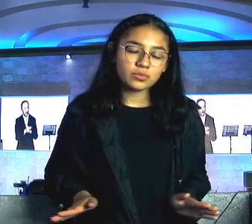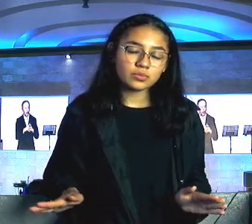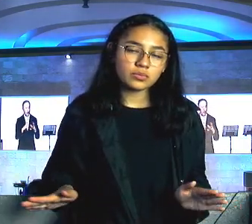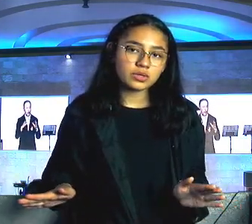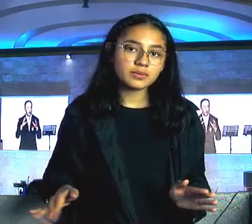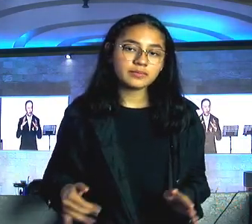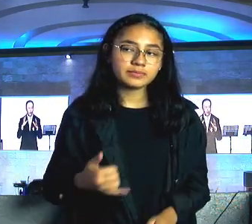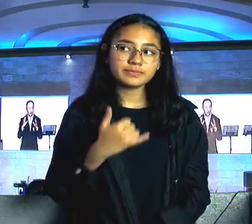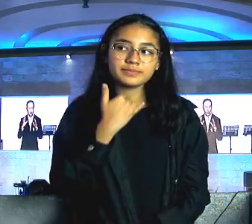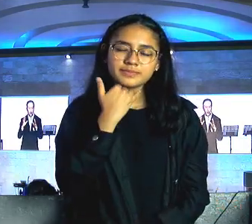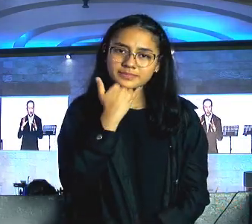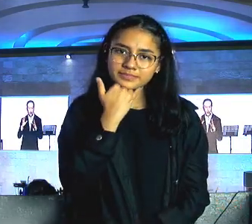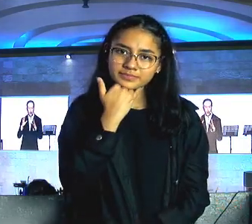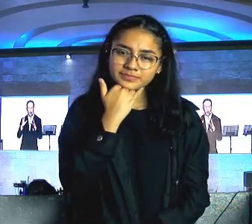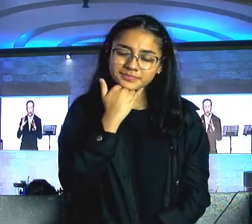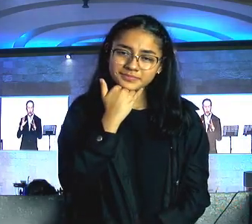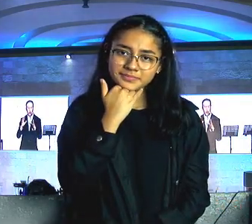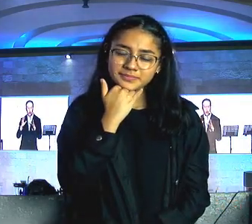Perdóname